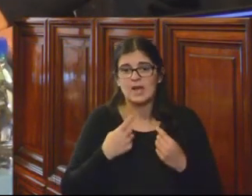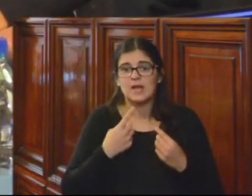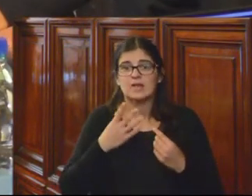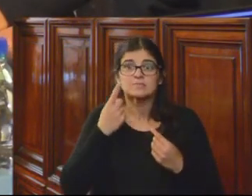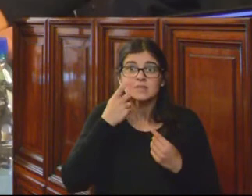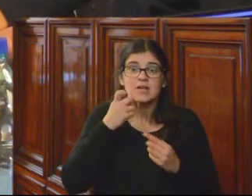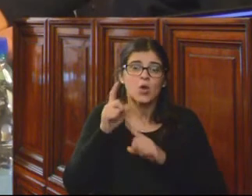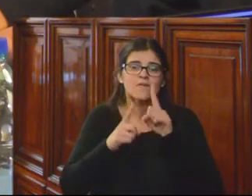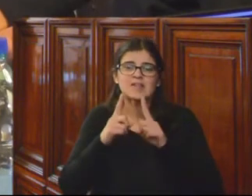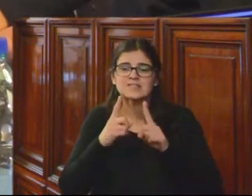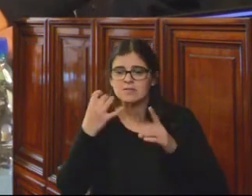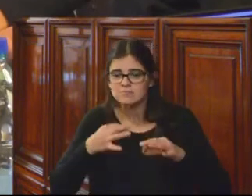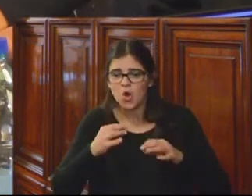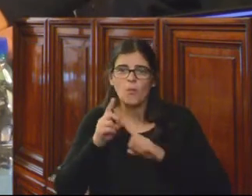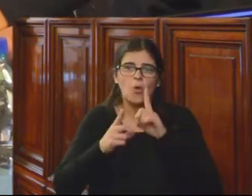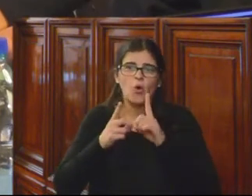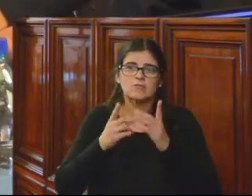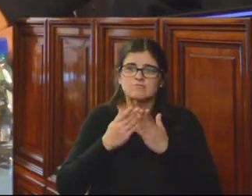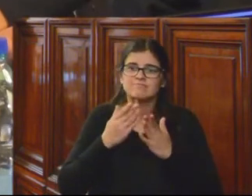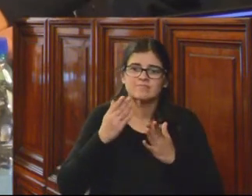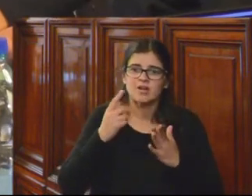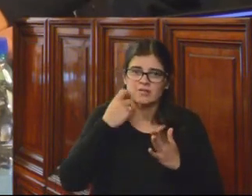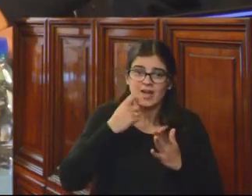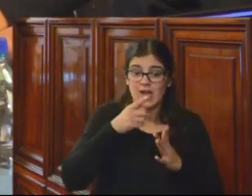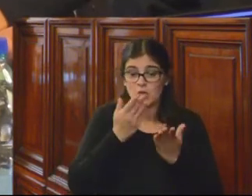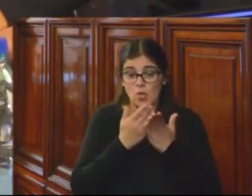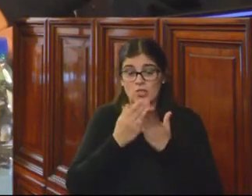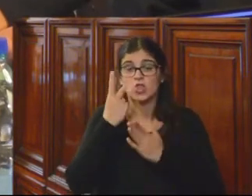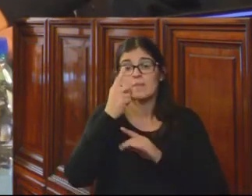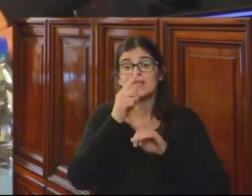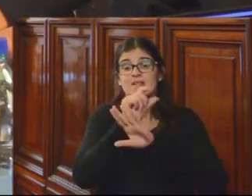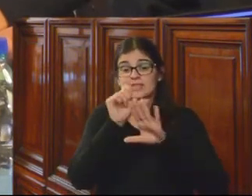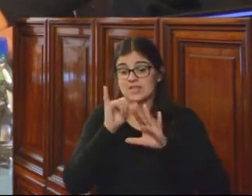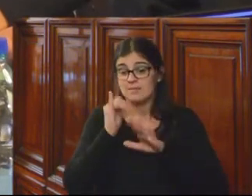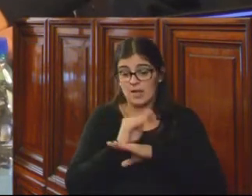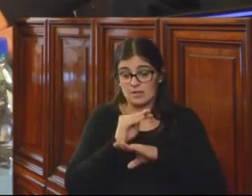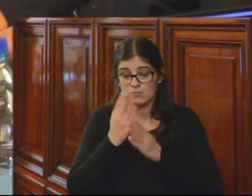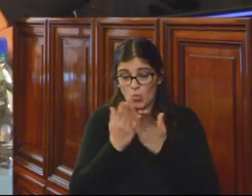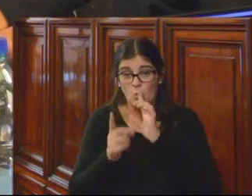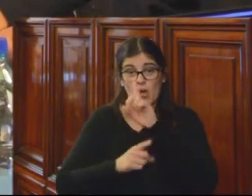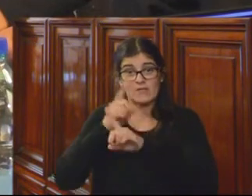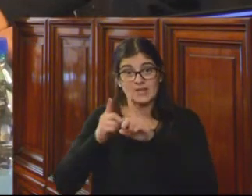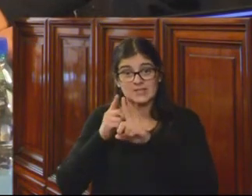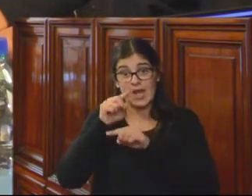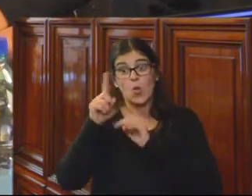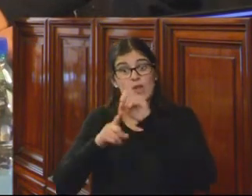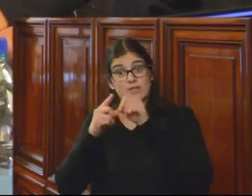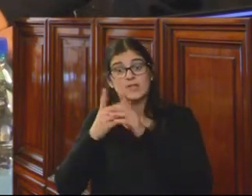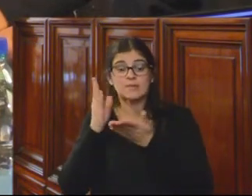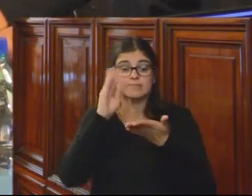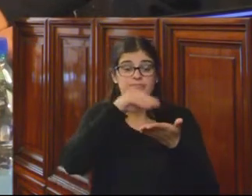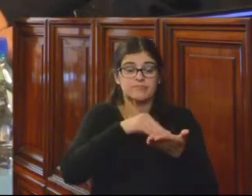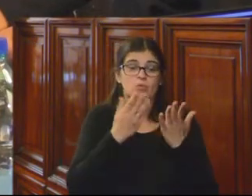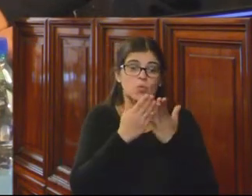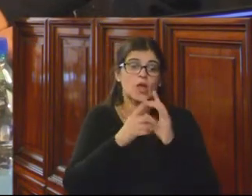universidad no es eficiente académicamente cuando un estudiante que es asignado en el año 2016 para cursar estudios en una universidad, la universidad lo inscribe para cursar